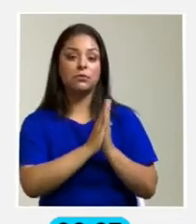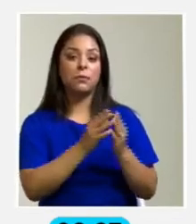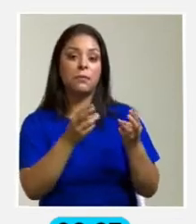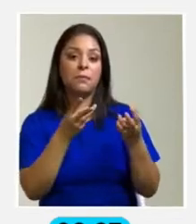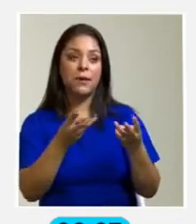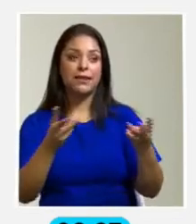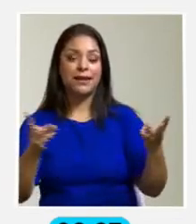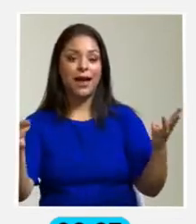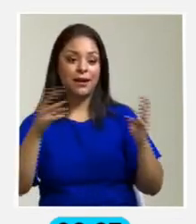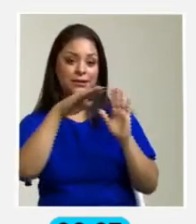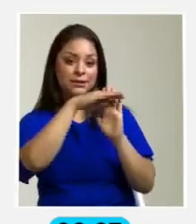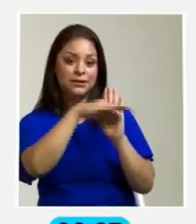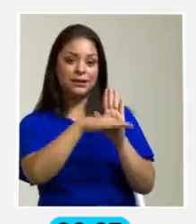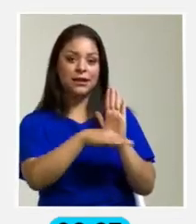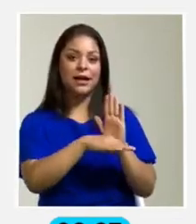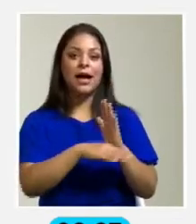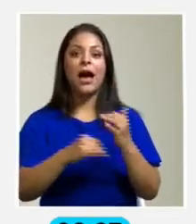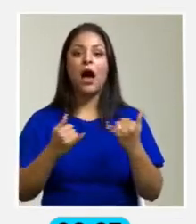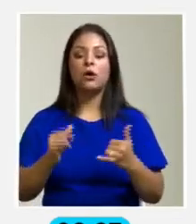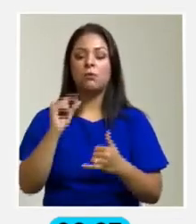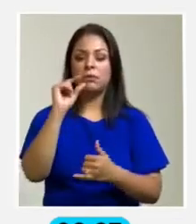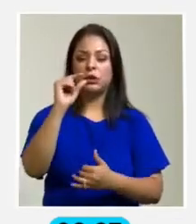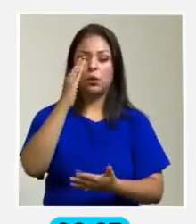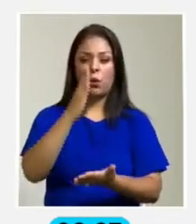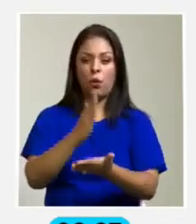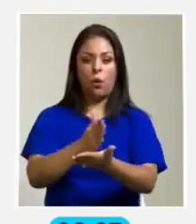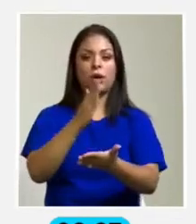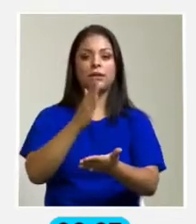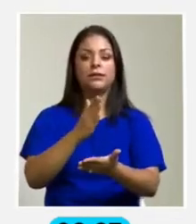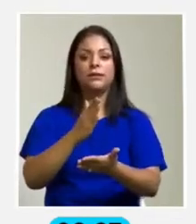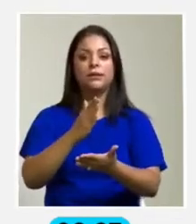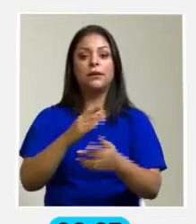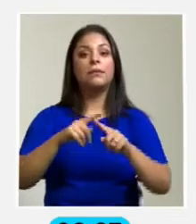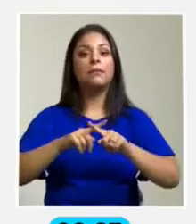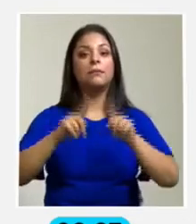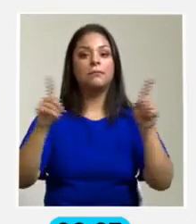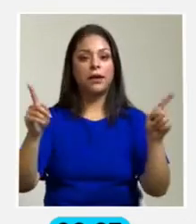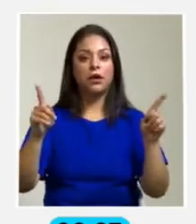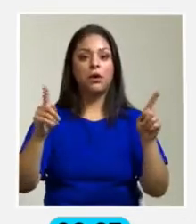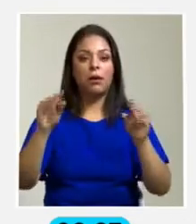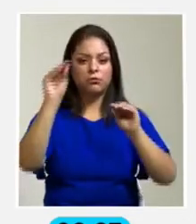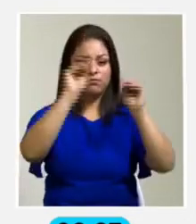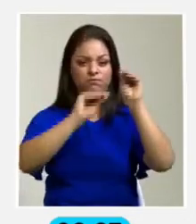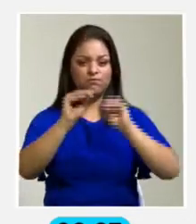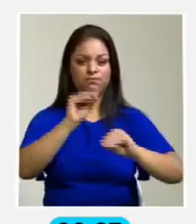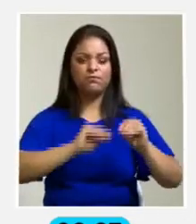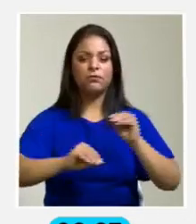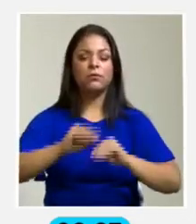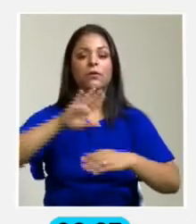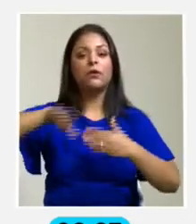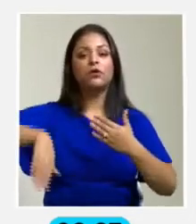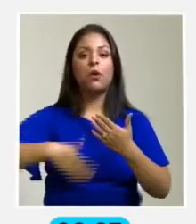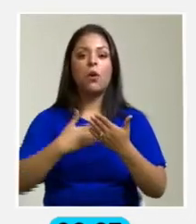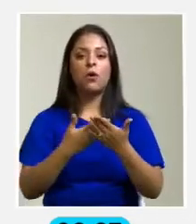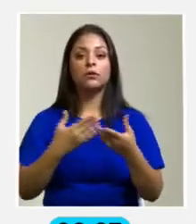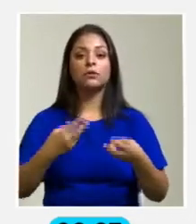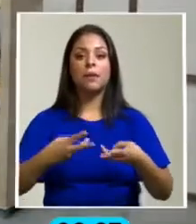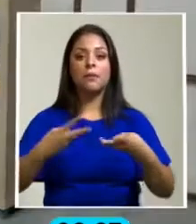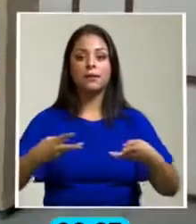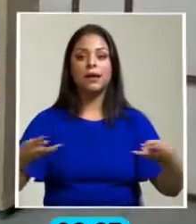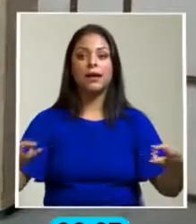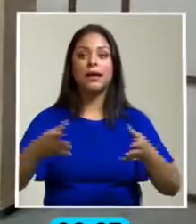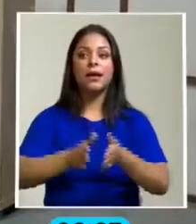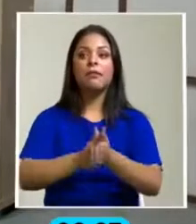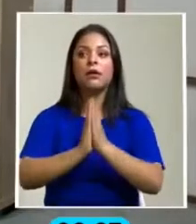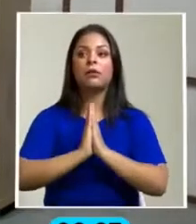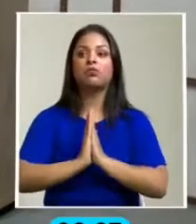que nosotras vamos a ir a un corte, pero nos vamos entonces a confeccionar con todos los materiales que les pedimos unos